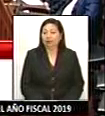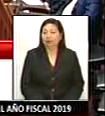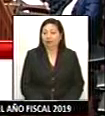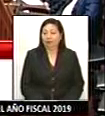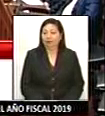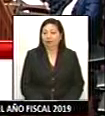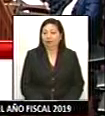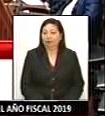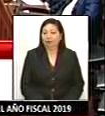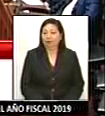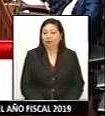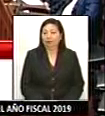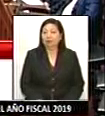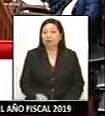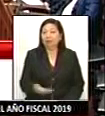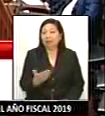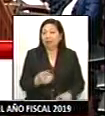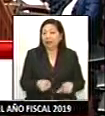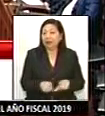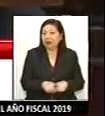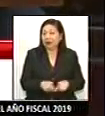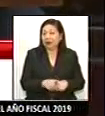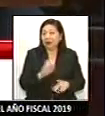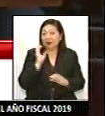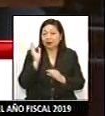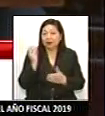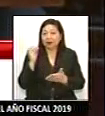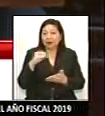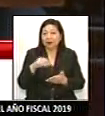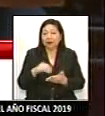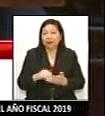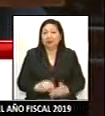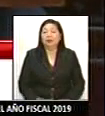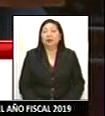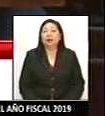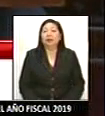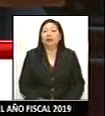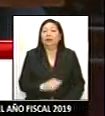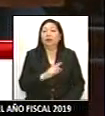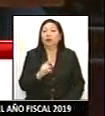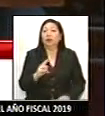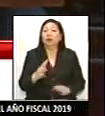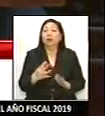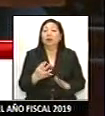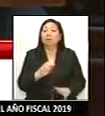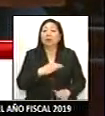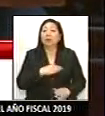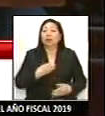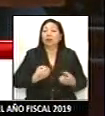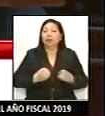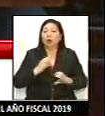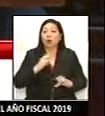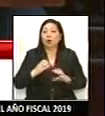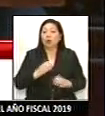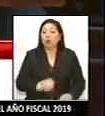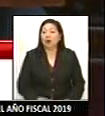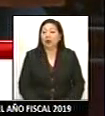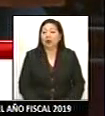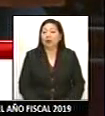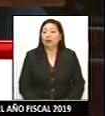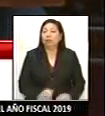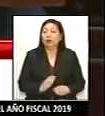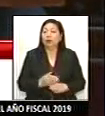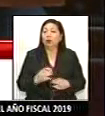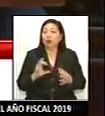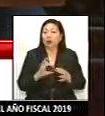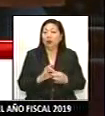Gracias, presidente. Solicito también, mediante disposición complementaria, se autorice durante el año fiscal 2019 al Ministerio de Transporte y Comunicaciones, a través de